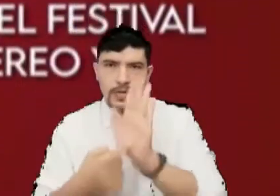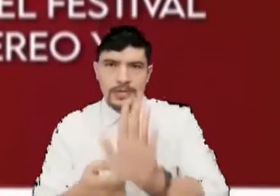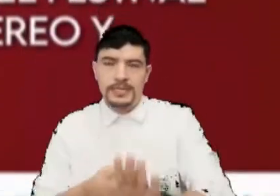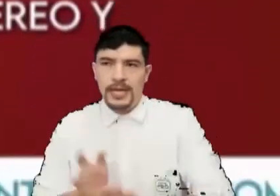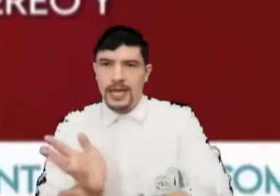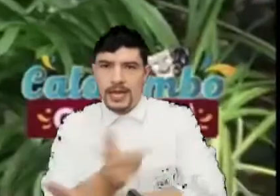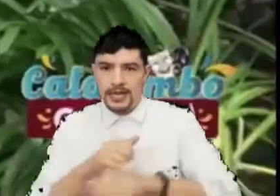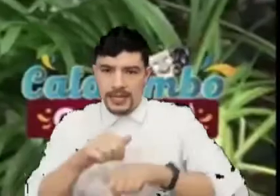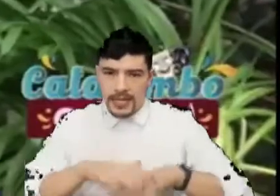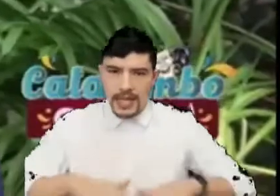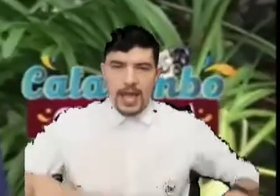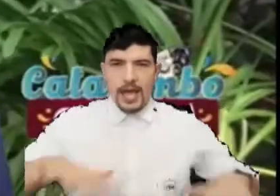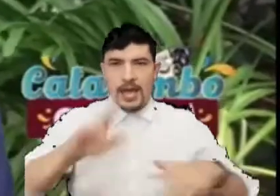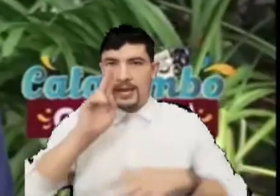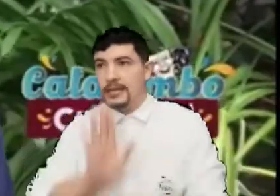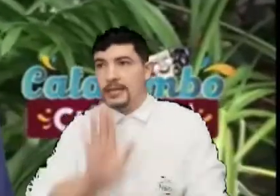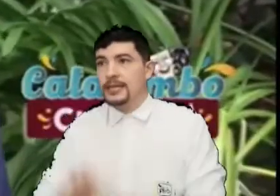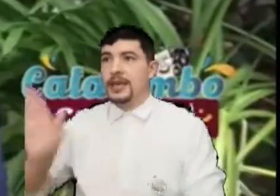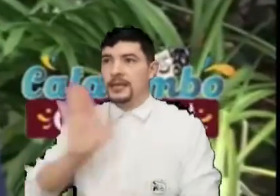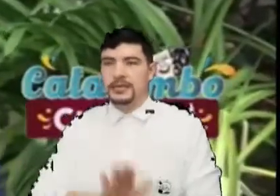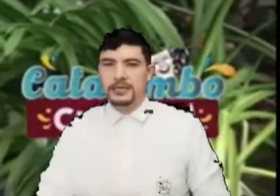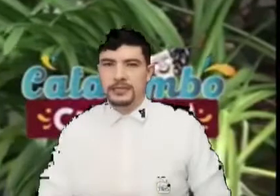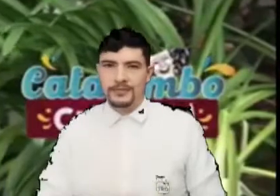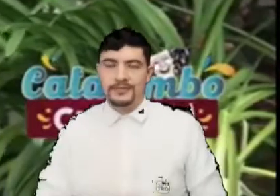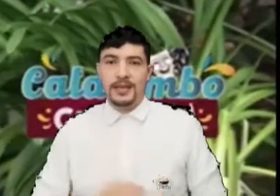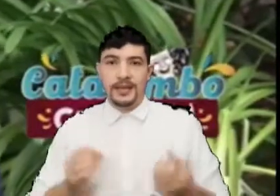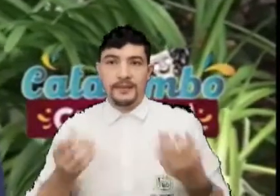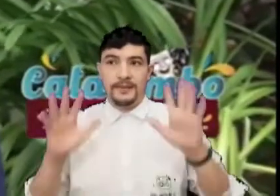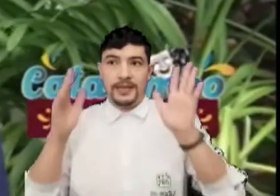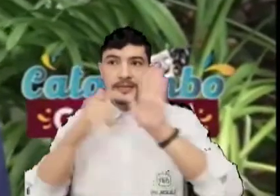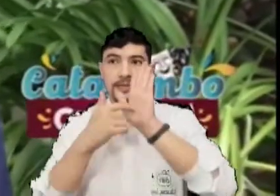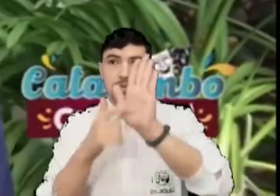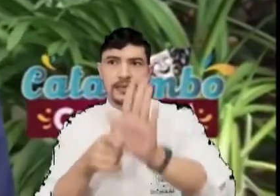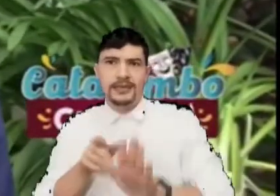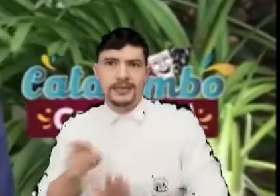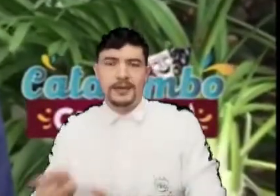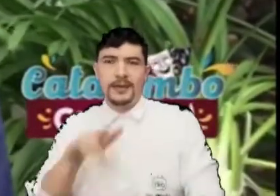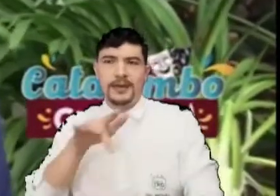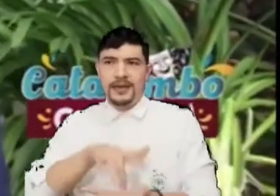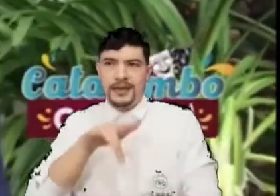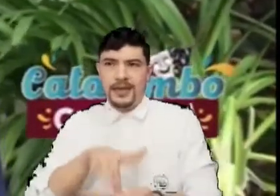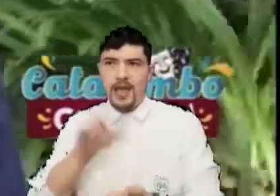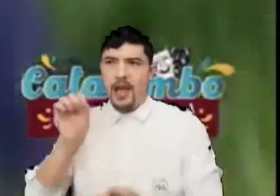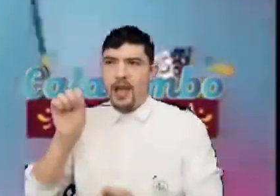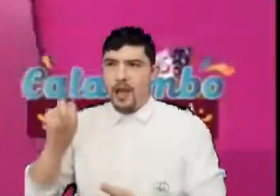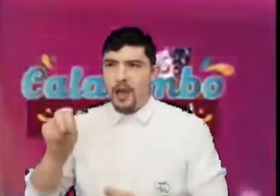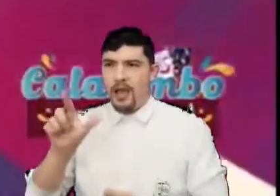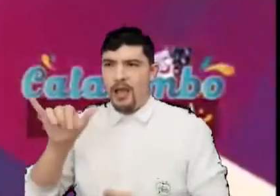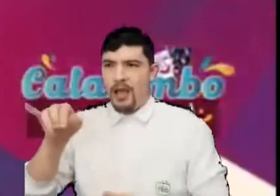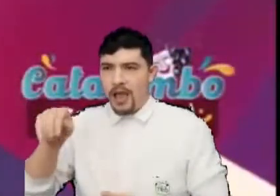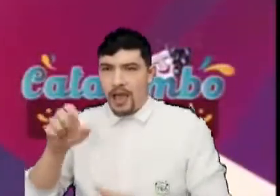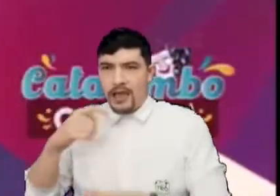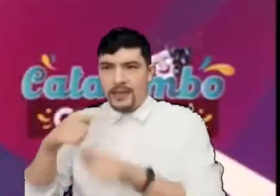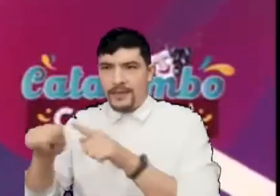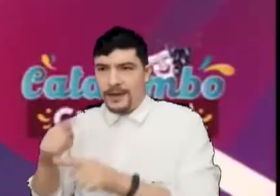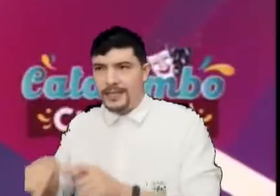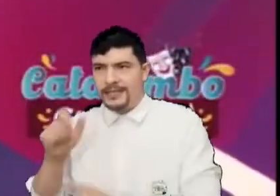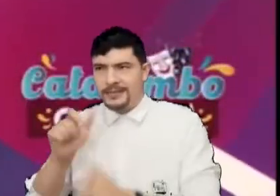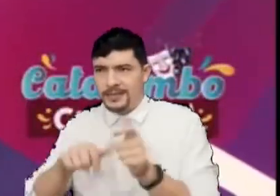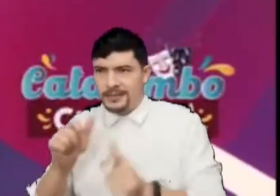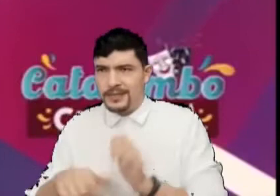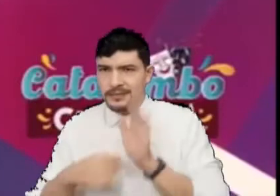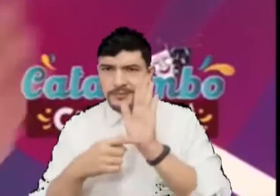y nacional. El festival contará con la participación online de diferentes personalidades de la televisión nacional que se